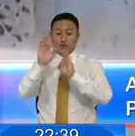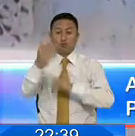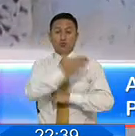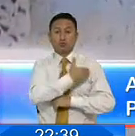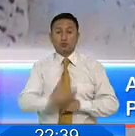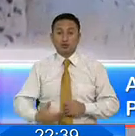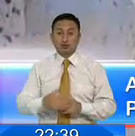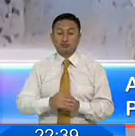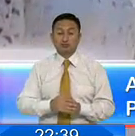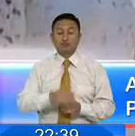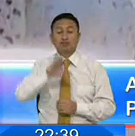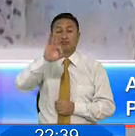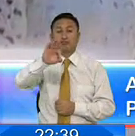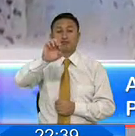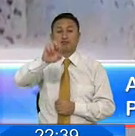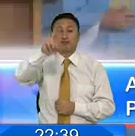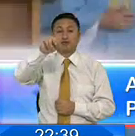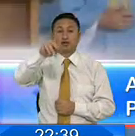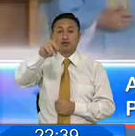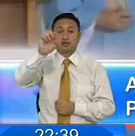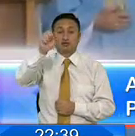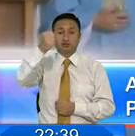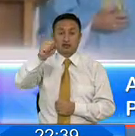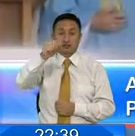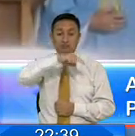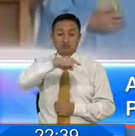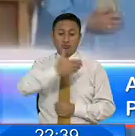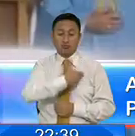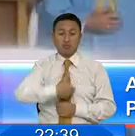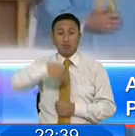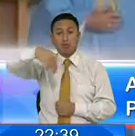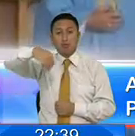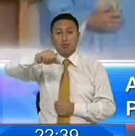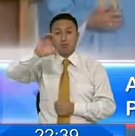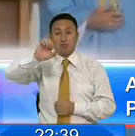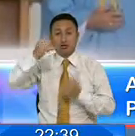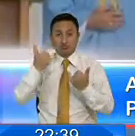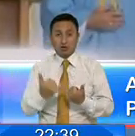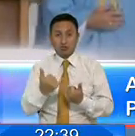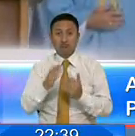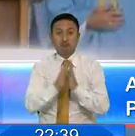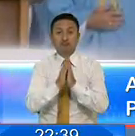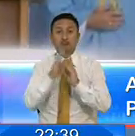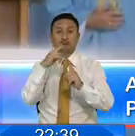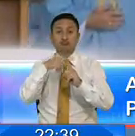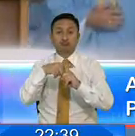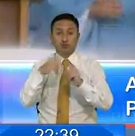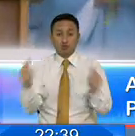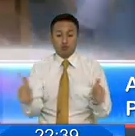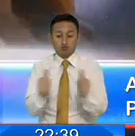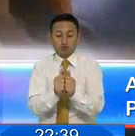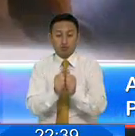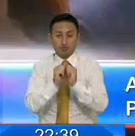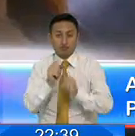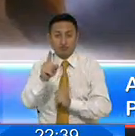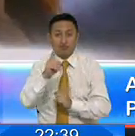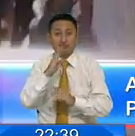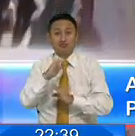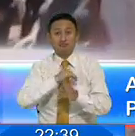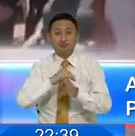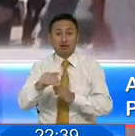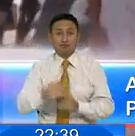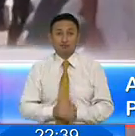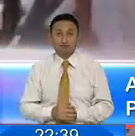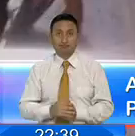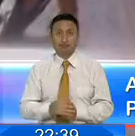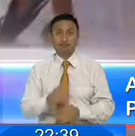de Argentina, Alberto Fernández, y el presidente saliente, Mauricio Macri, compartieron una misa, a la que fueron invitados por la Iglesia Católica. Beso,